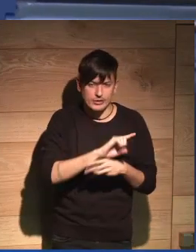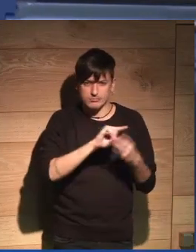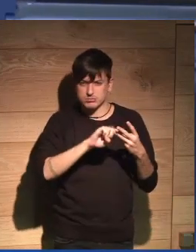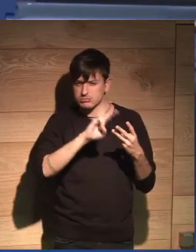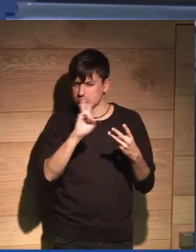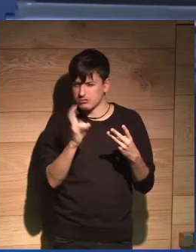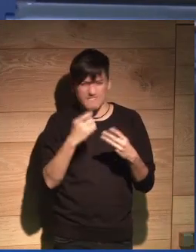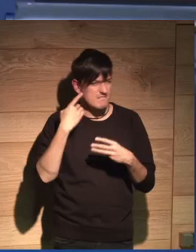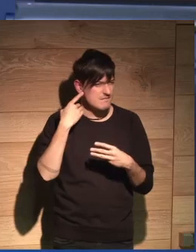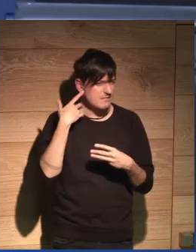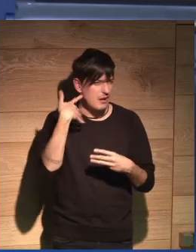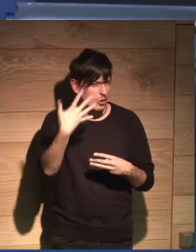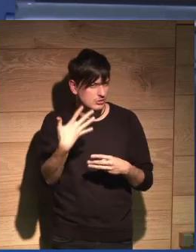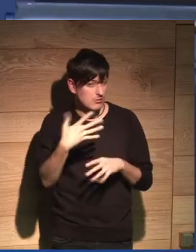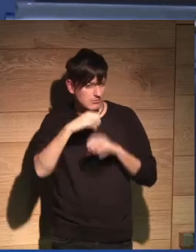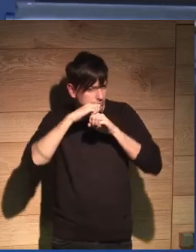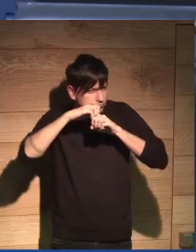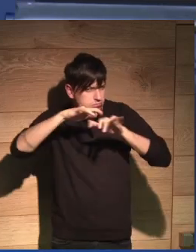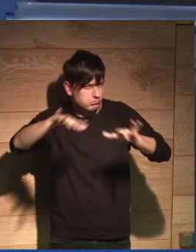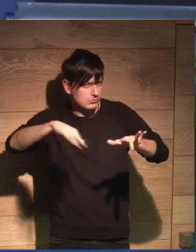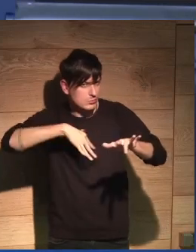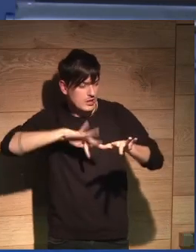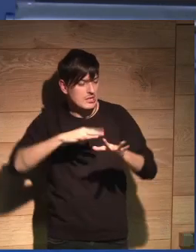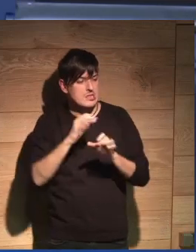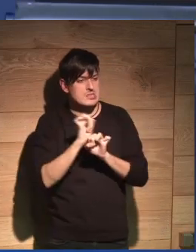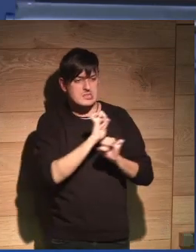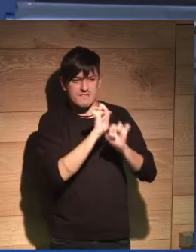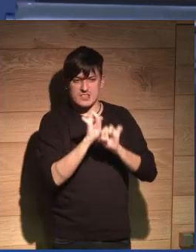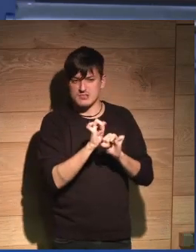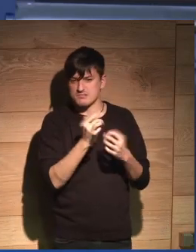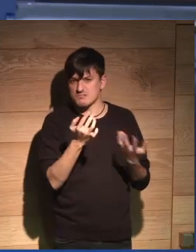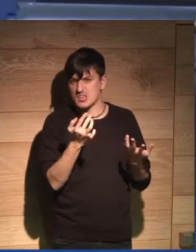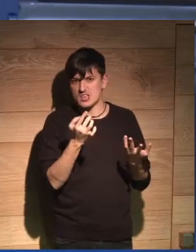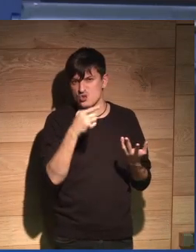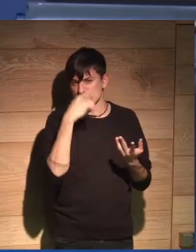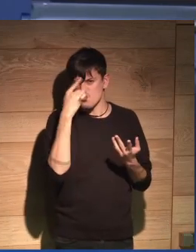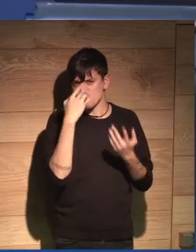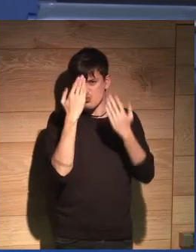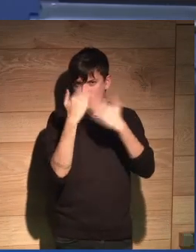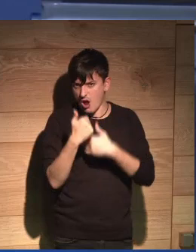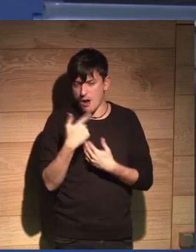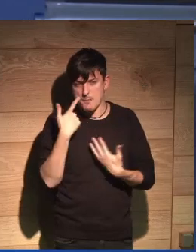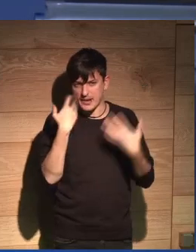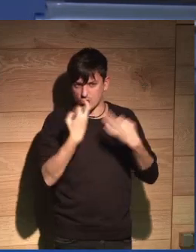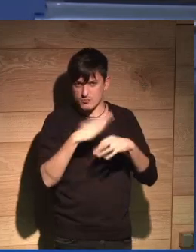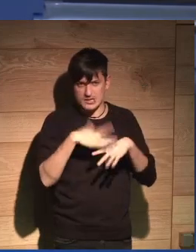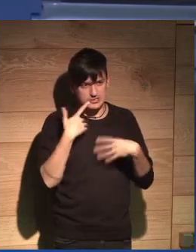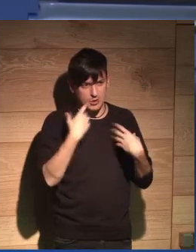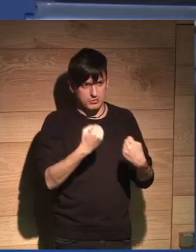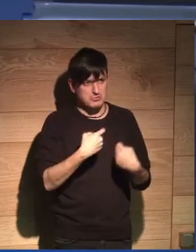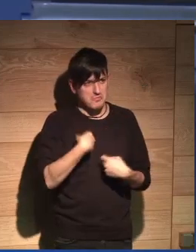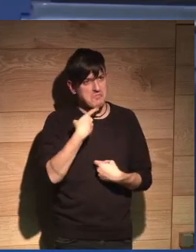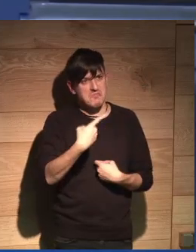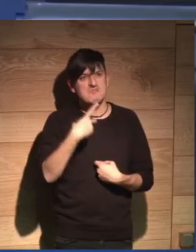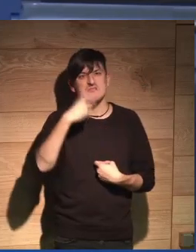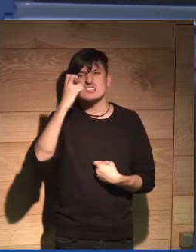eco tremendo y que defienden determinadas cosas, yo creo que a veces basándose en la incultura. Y eso es un peligro para la salud. Y decidí que había que decir quiénes son,